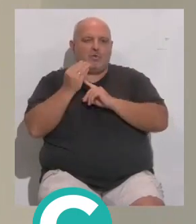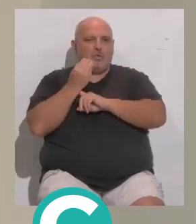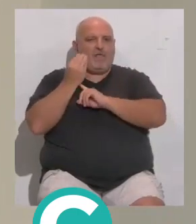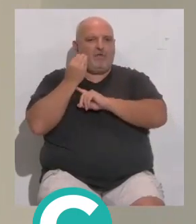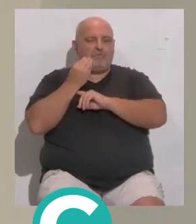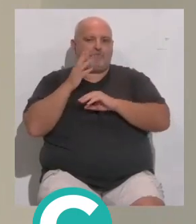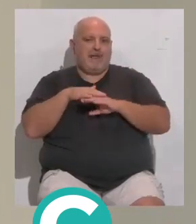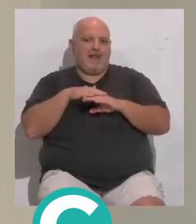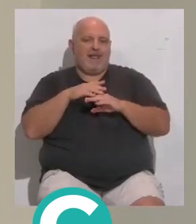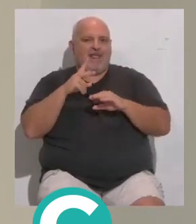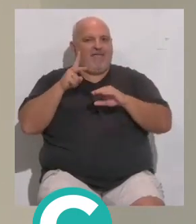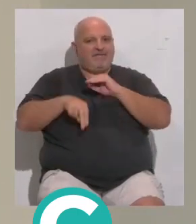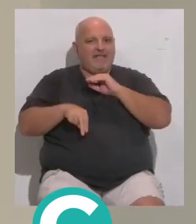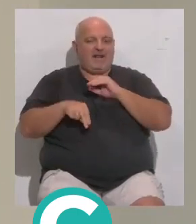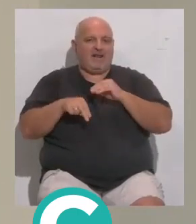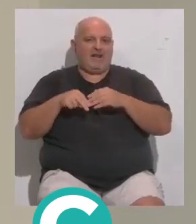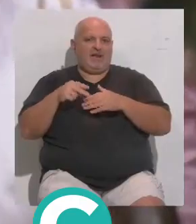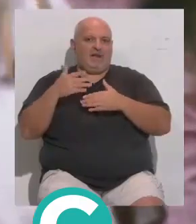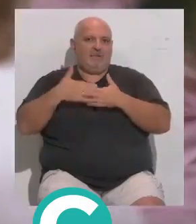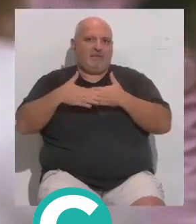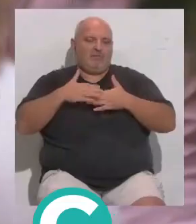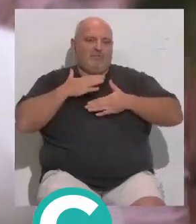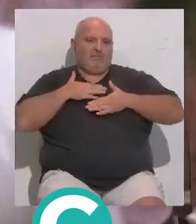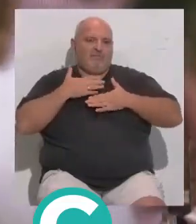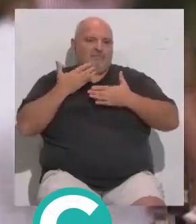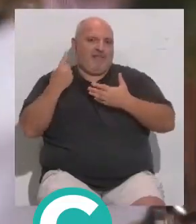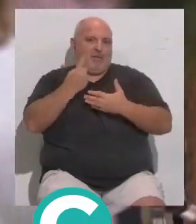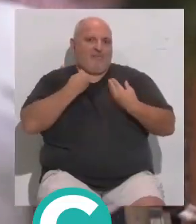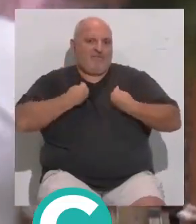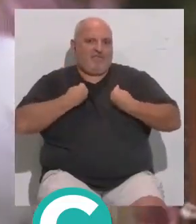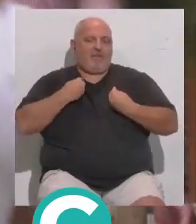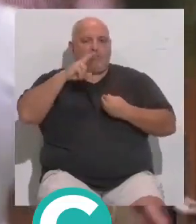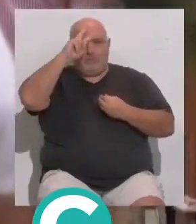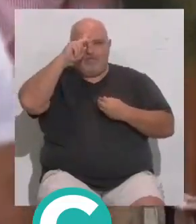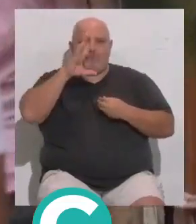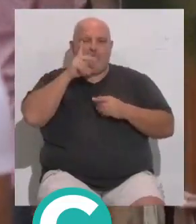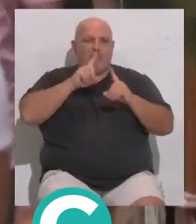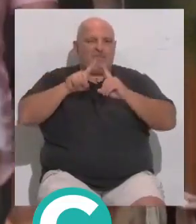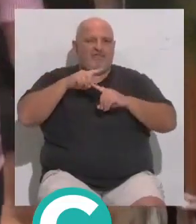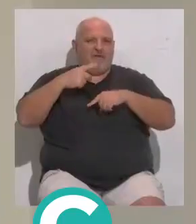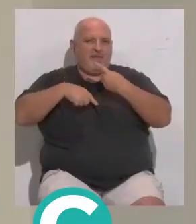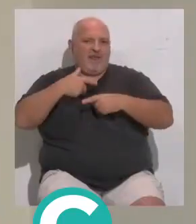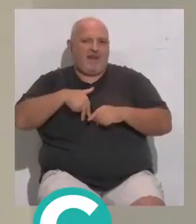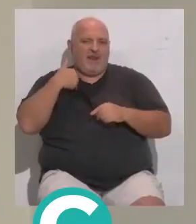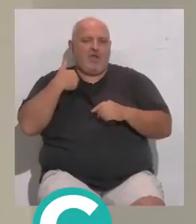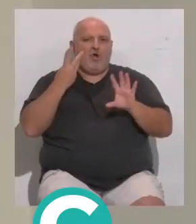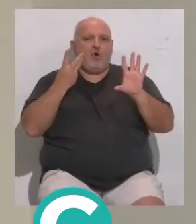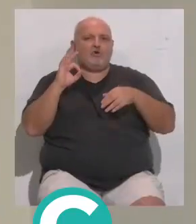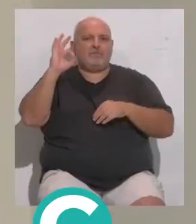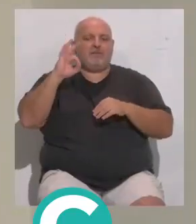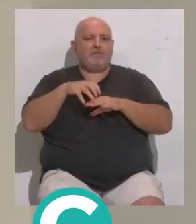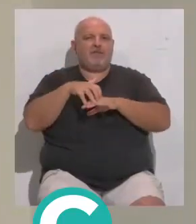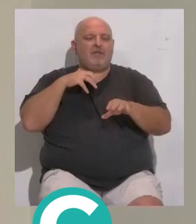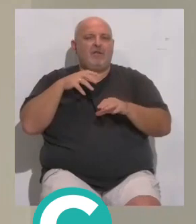sería importante porque evitamos limitaciones en nuestra vida y preocupaciones y problemas en la familia en general. Hay un 80% de